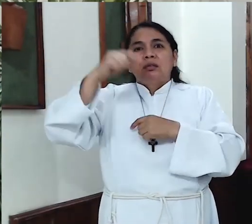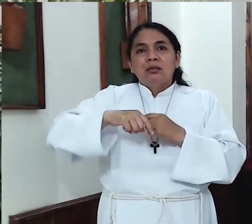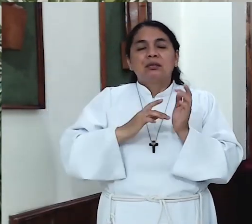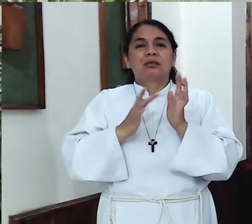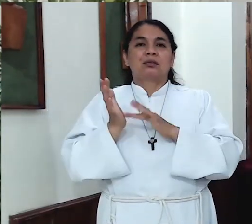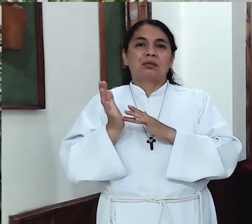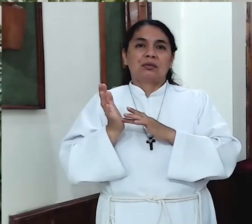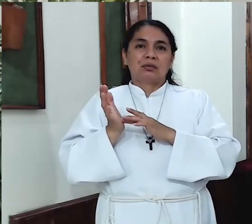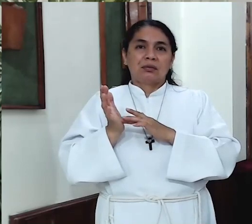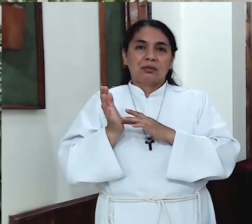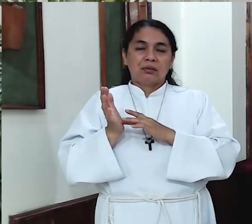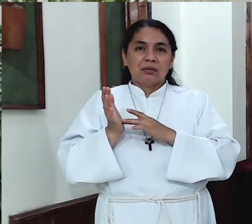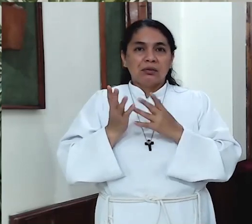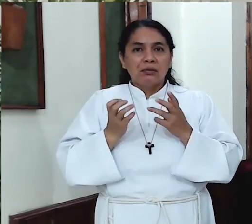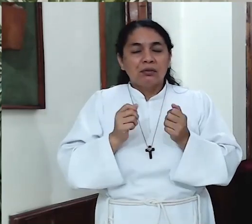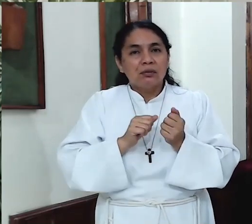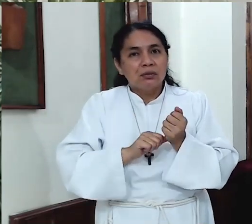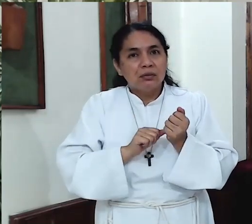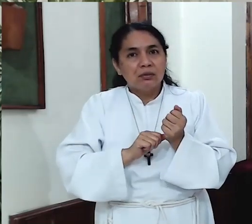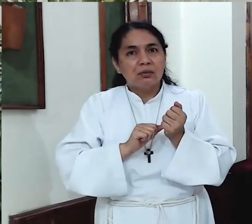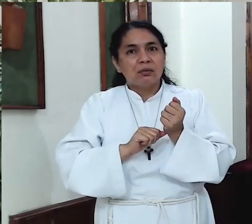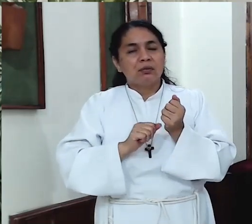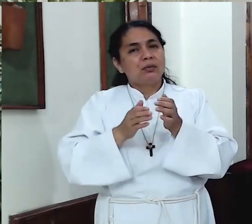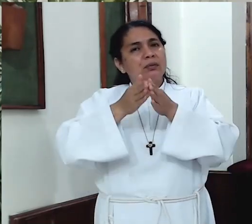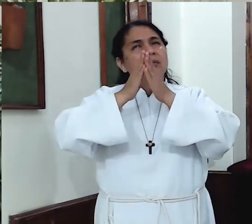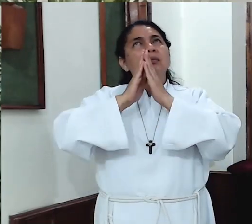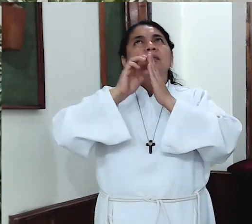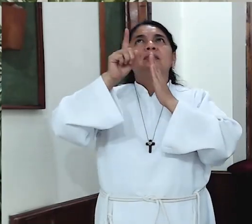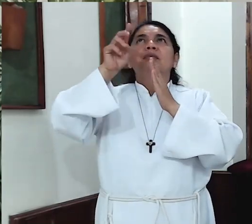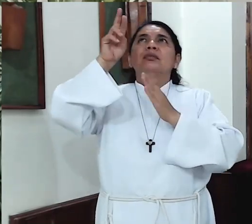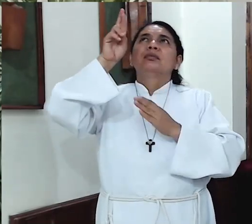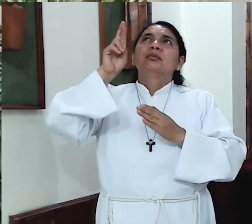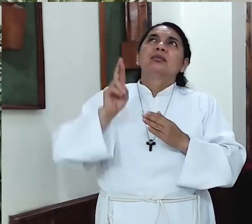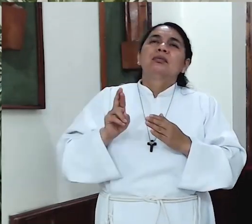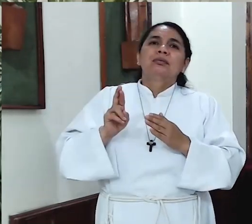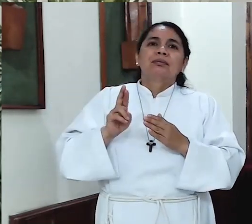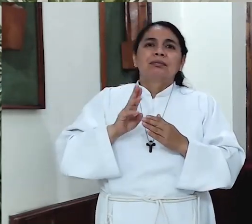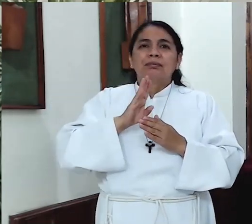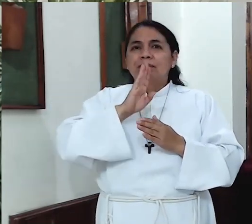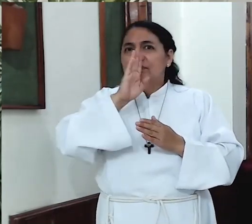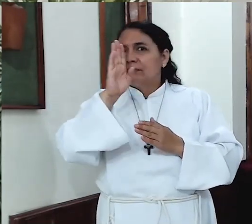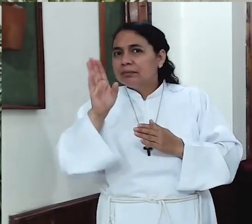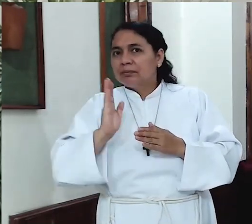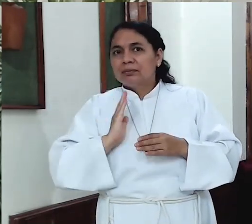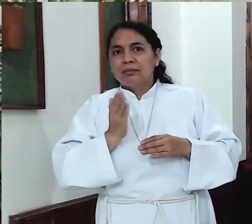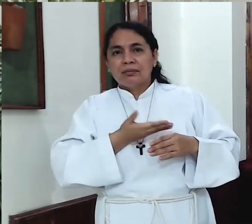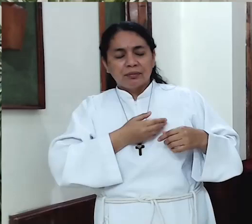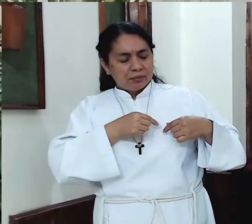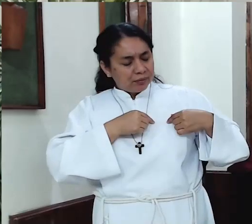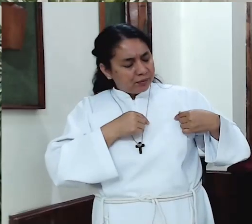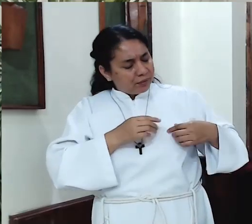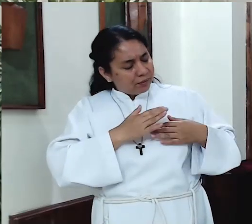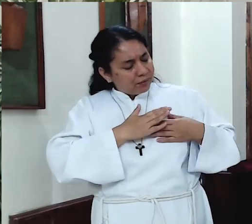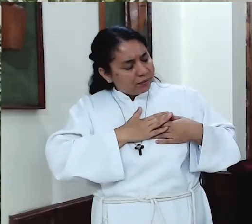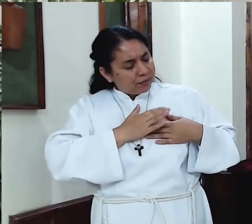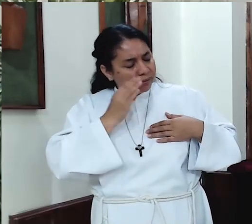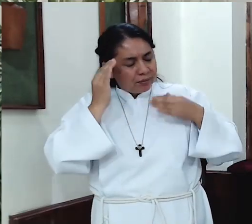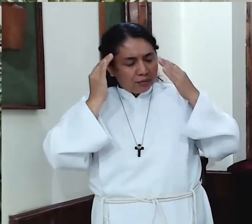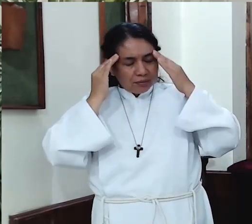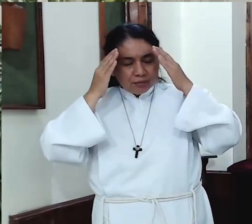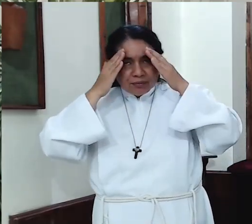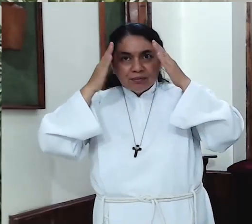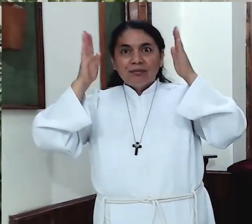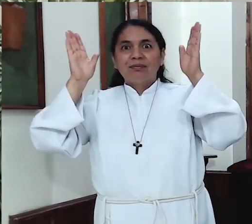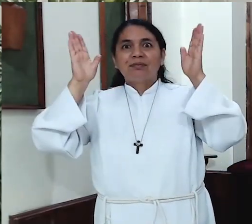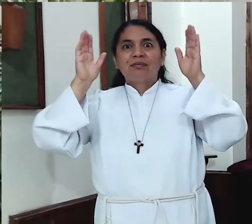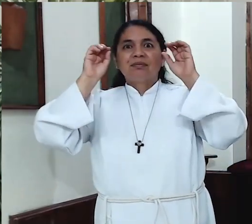viene. Queridos hermanos, pidámosle al Señor para que siempre nuestro corazón y nuestra mente estén